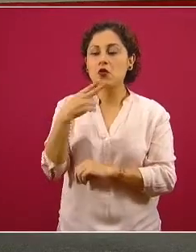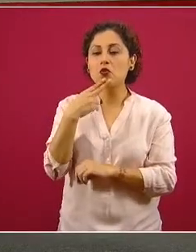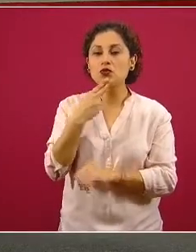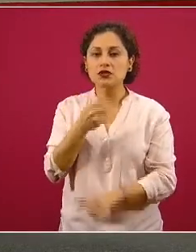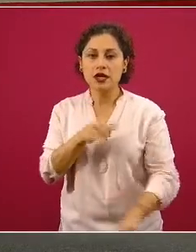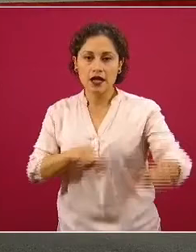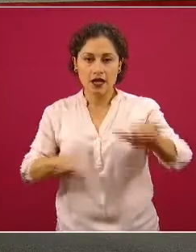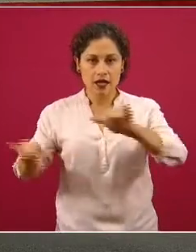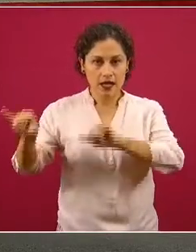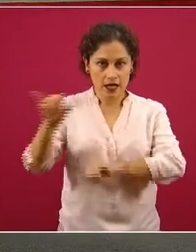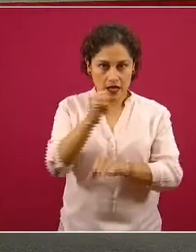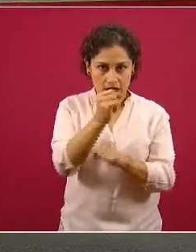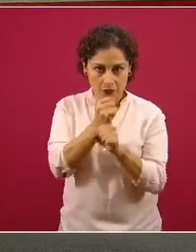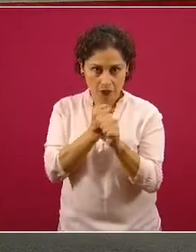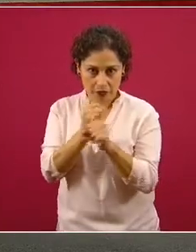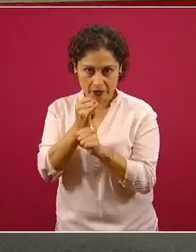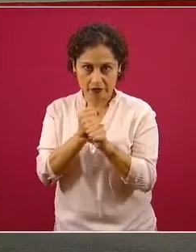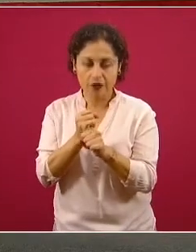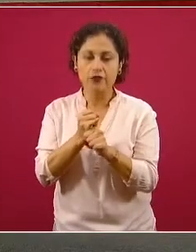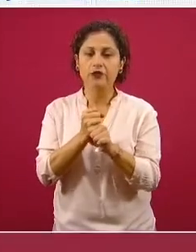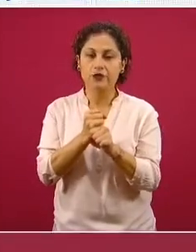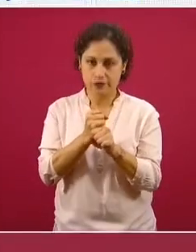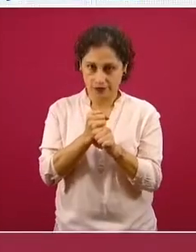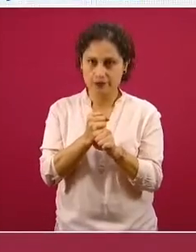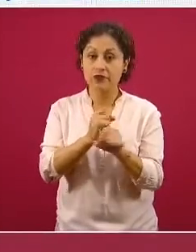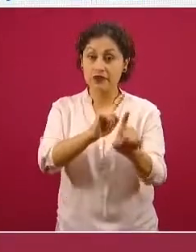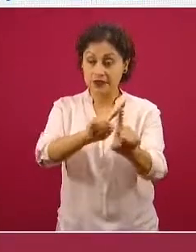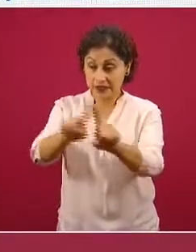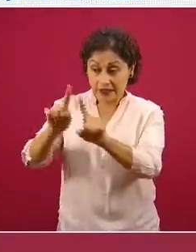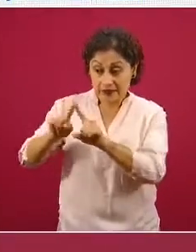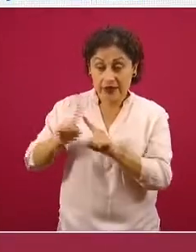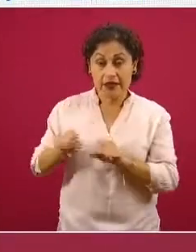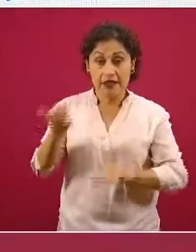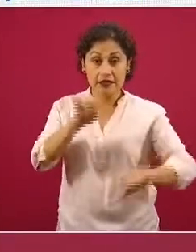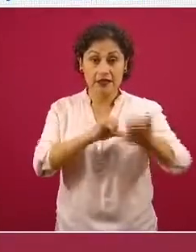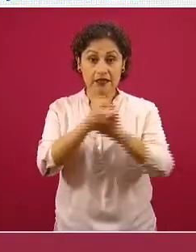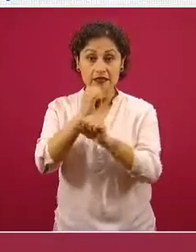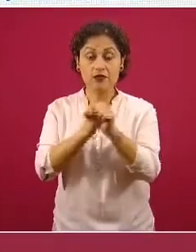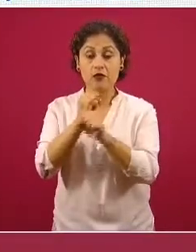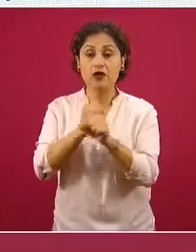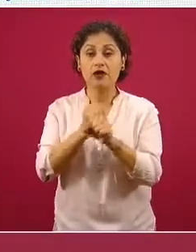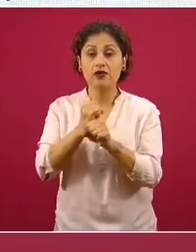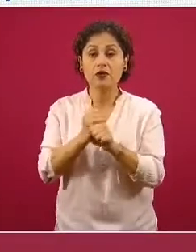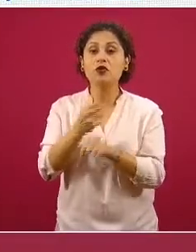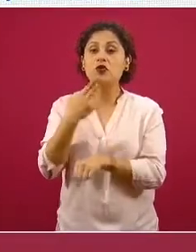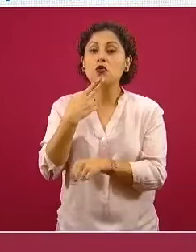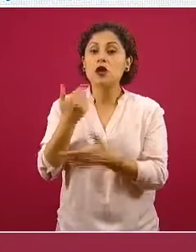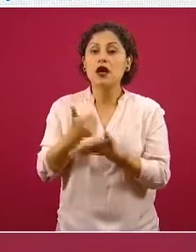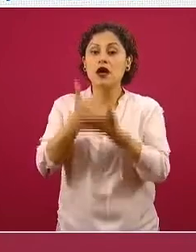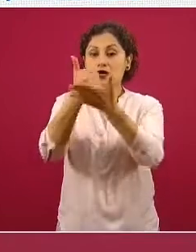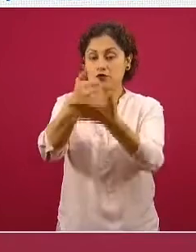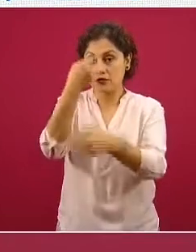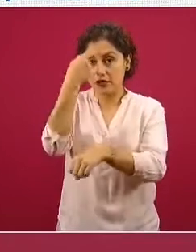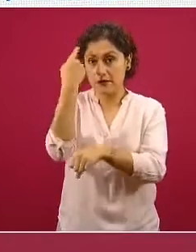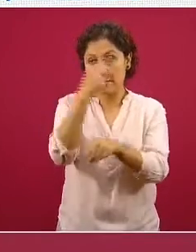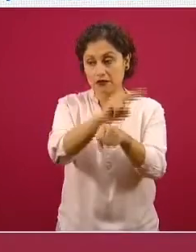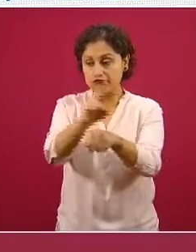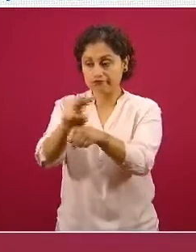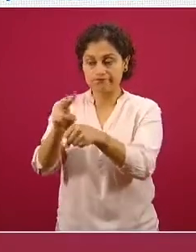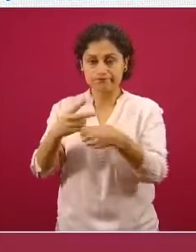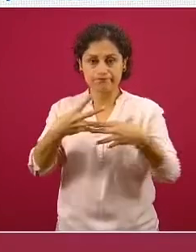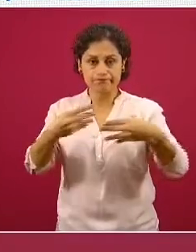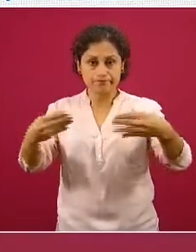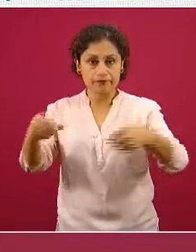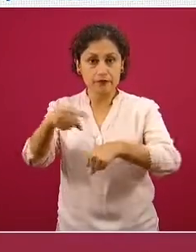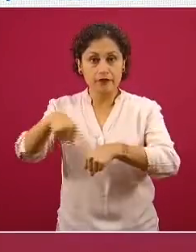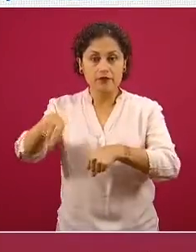Los laboratorios de diagnóstico generalmente en los modelos clásicos de vigilancia epidemiológica realizan diagnóstico a partir de que